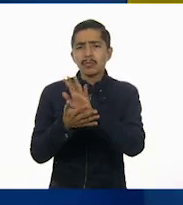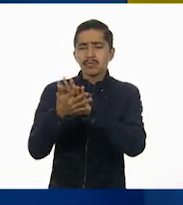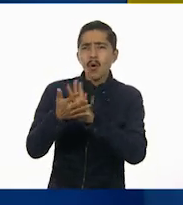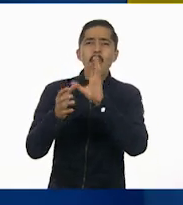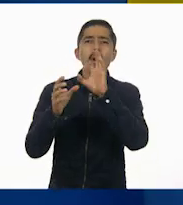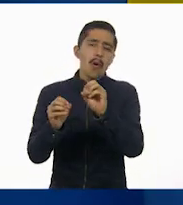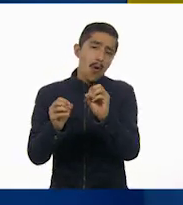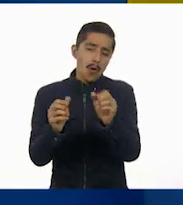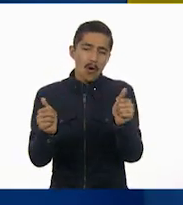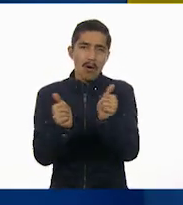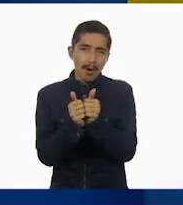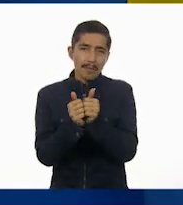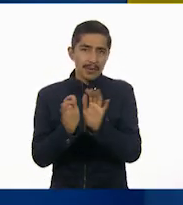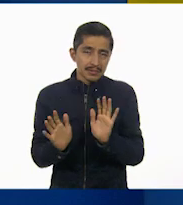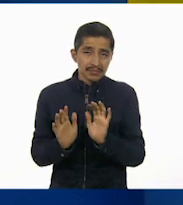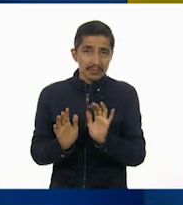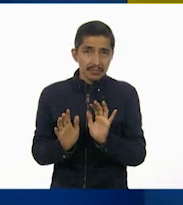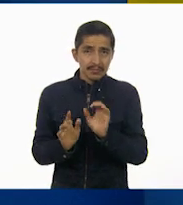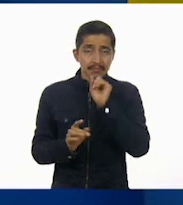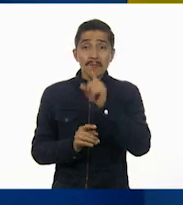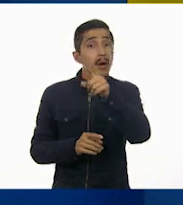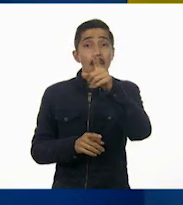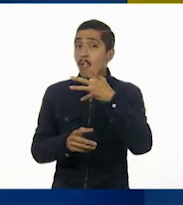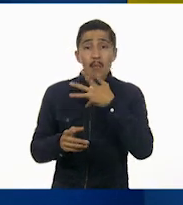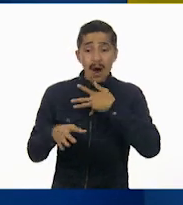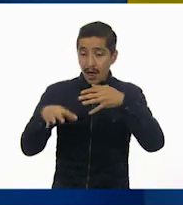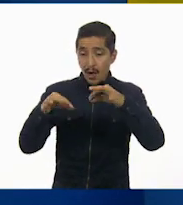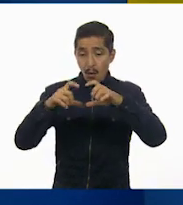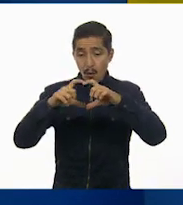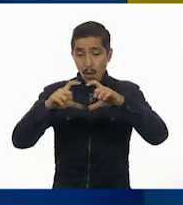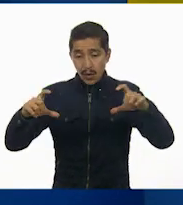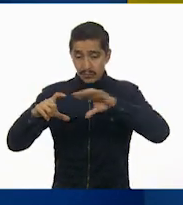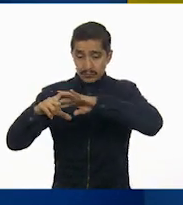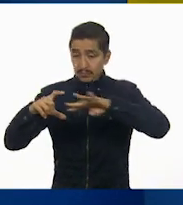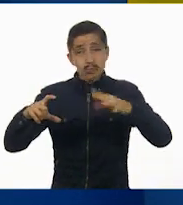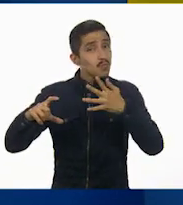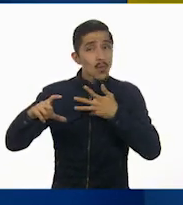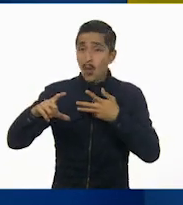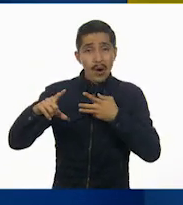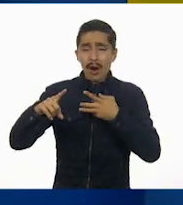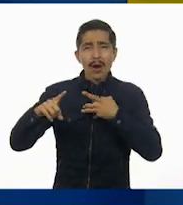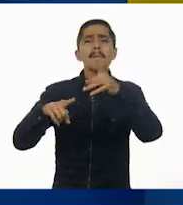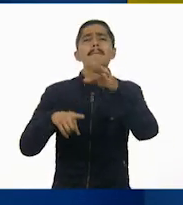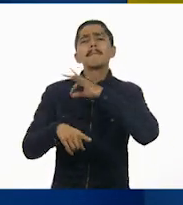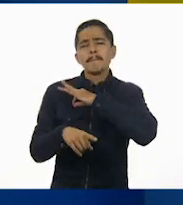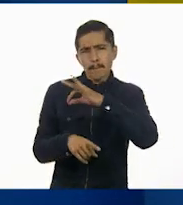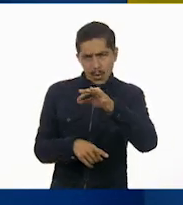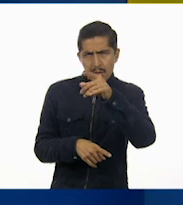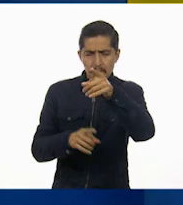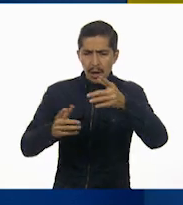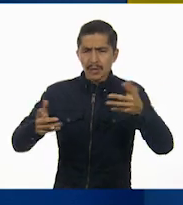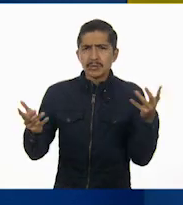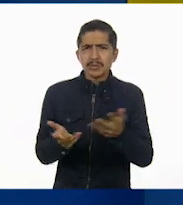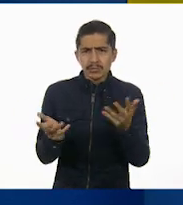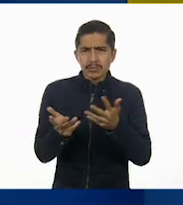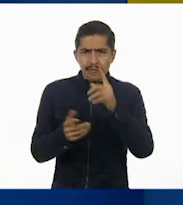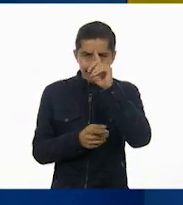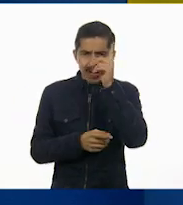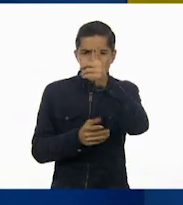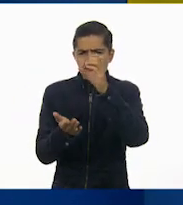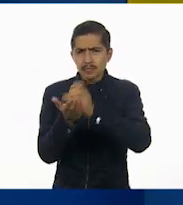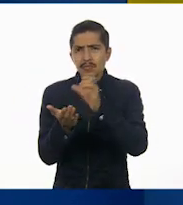mixtas. Si en casa no cuentas con fichas de trabajo, puedes trazar en tu cuaderno cuadros de 10 centímetros por 10